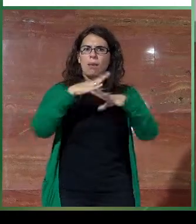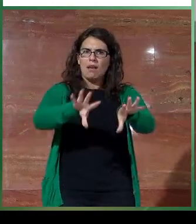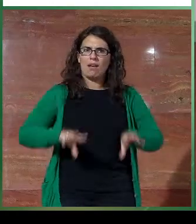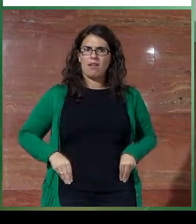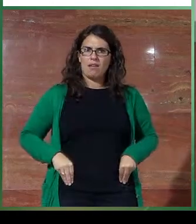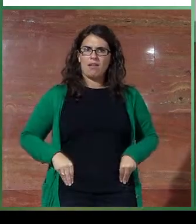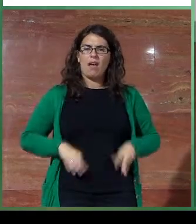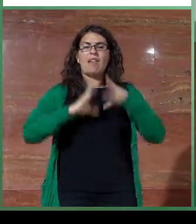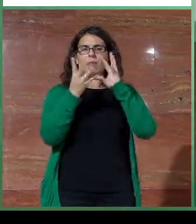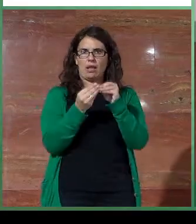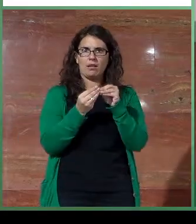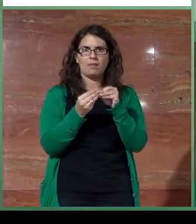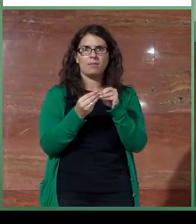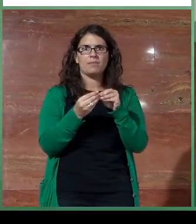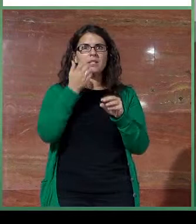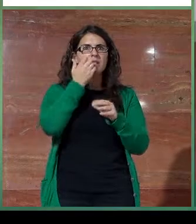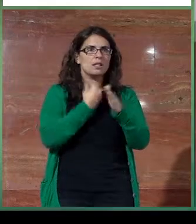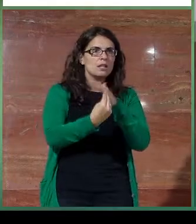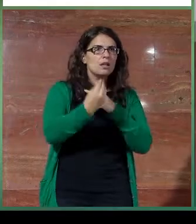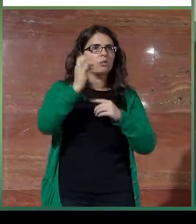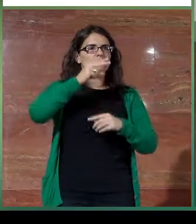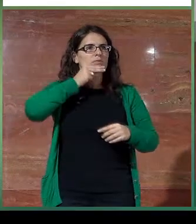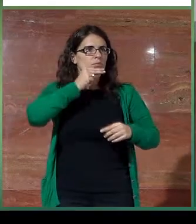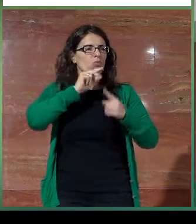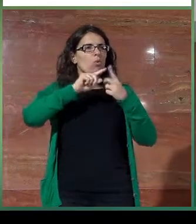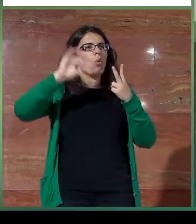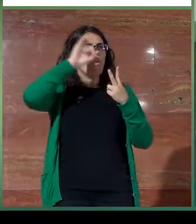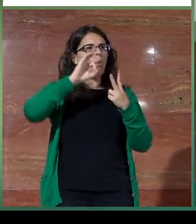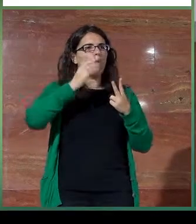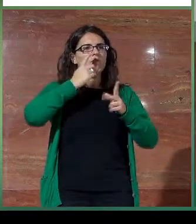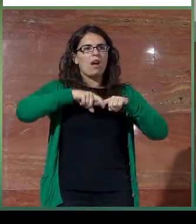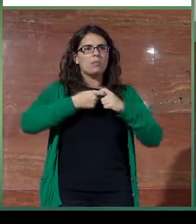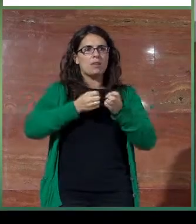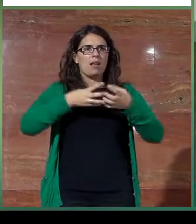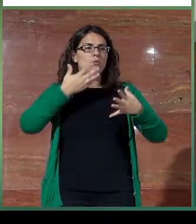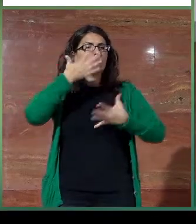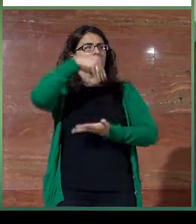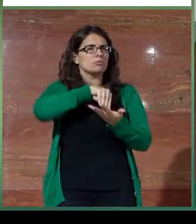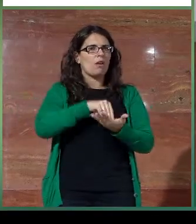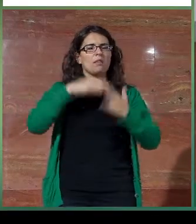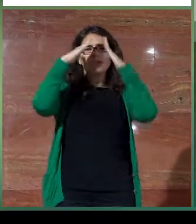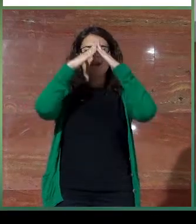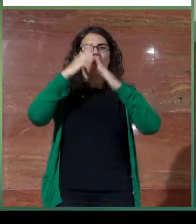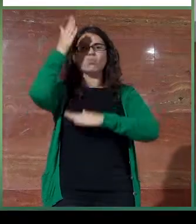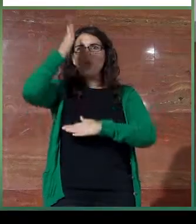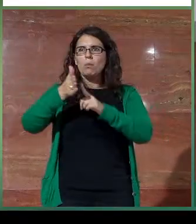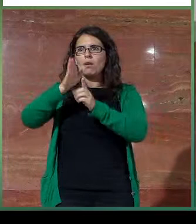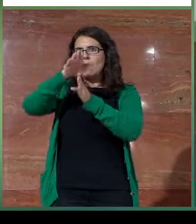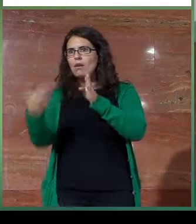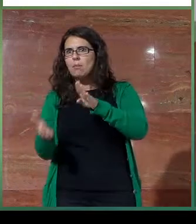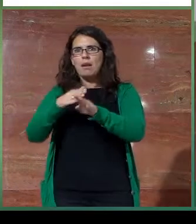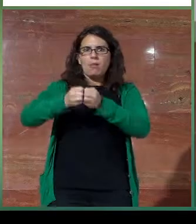casas. Si tenemos un hijo, si tenemos un nieto, si ampliamos la familia, hay que tirar un tabique, hay que hacer cosas. ¿Está mal hecha la casa? No. La